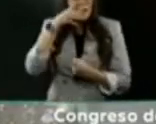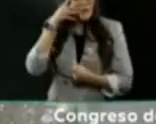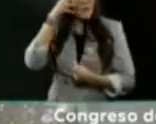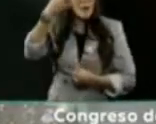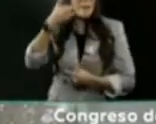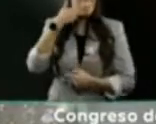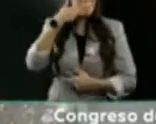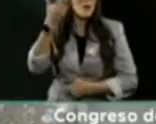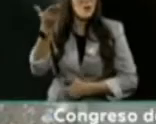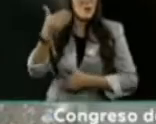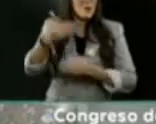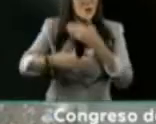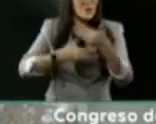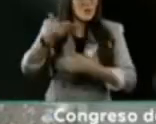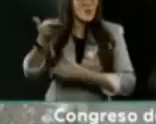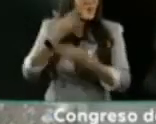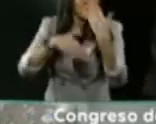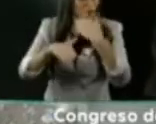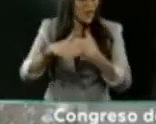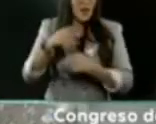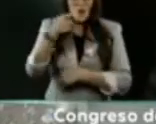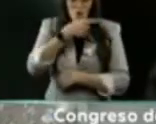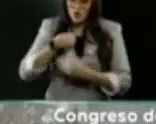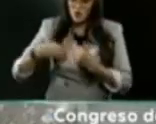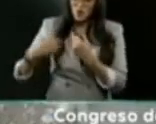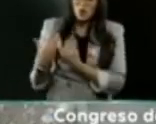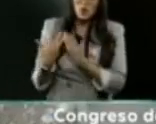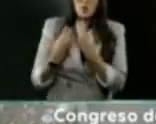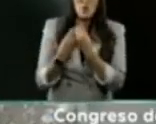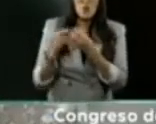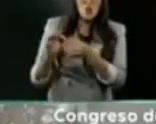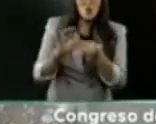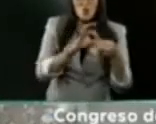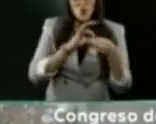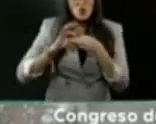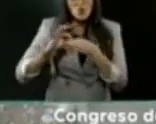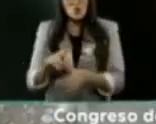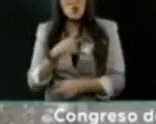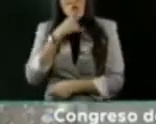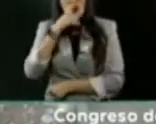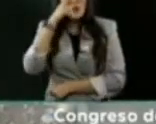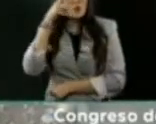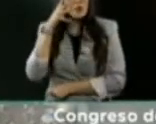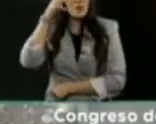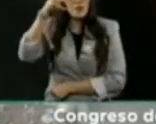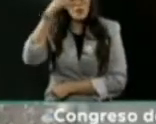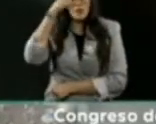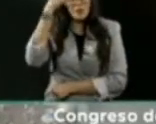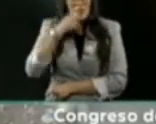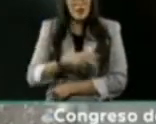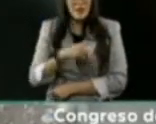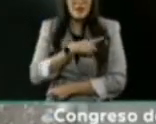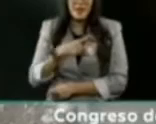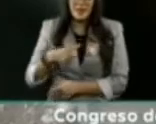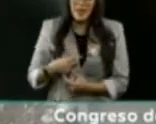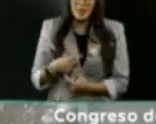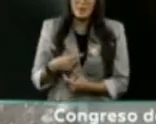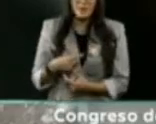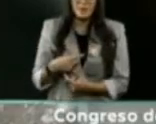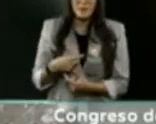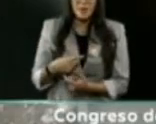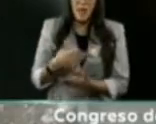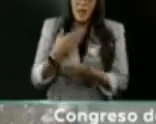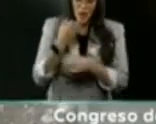Genaro García Luna había en su momento salvado de un secuestro, claro, lo había secuestrado García